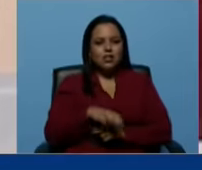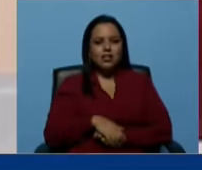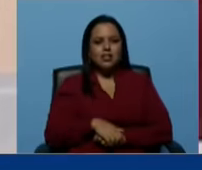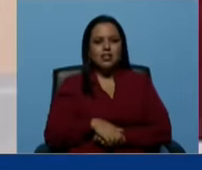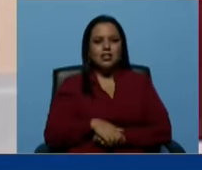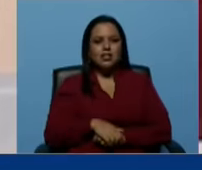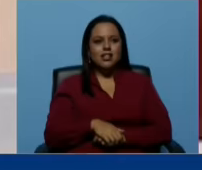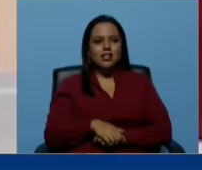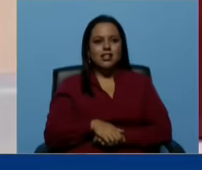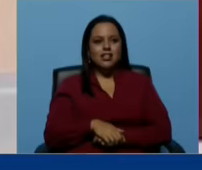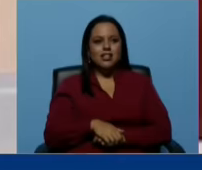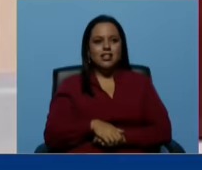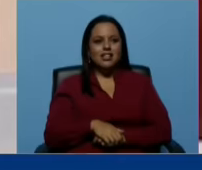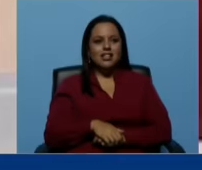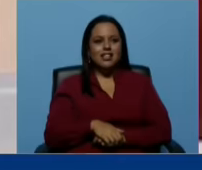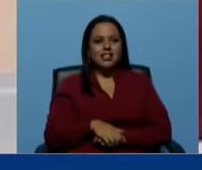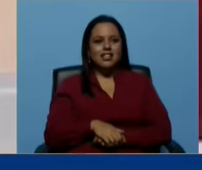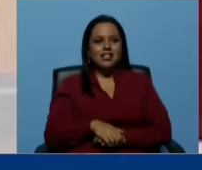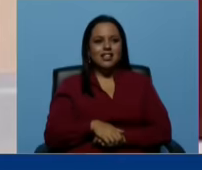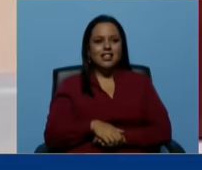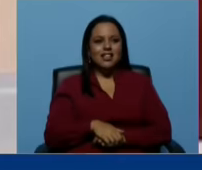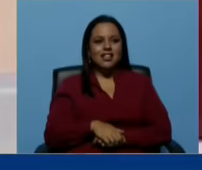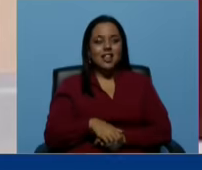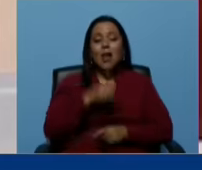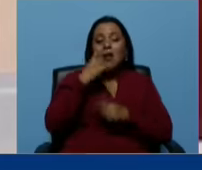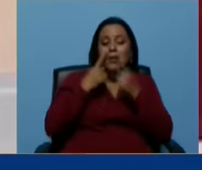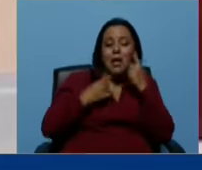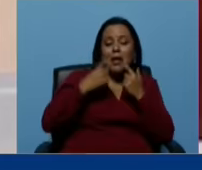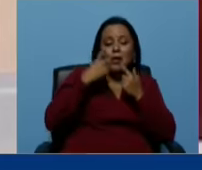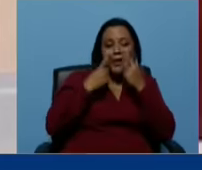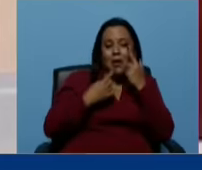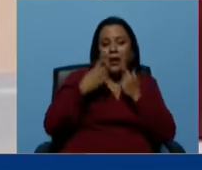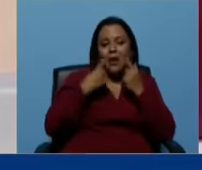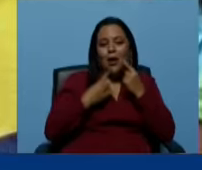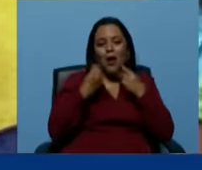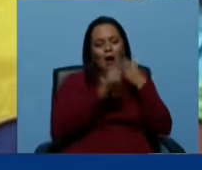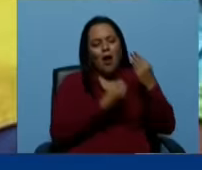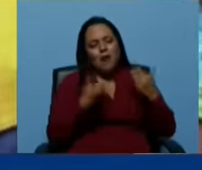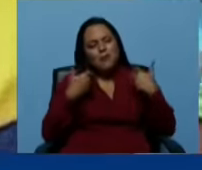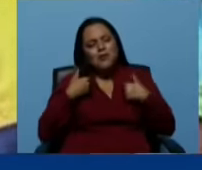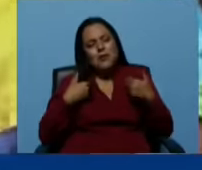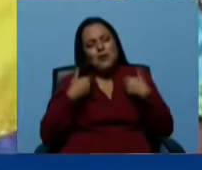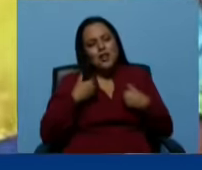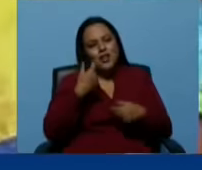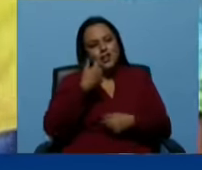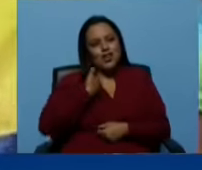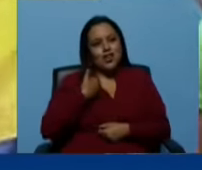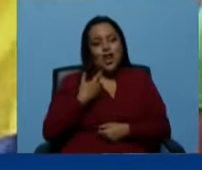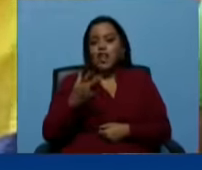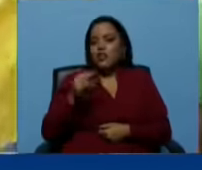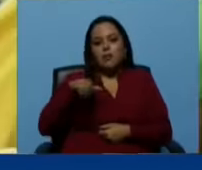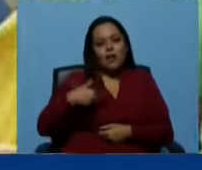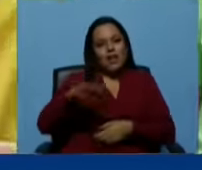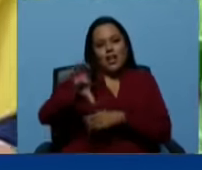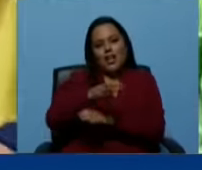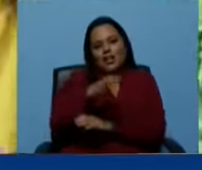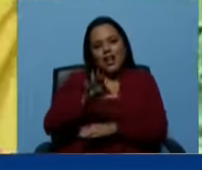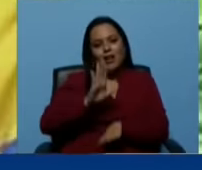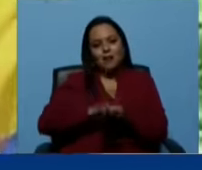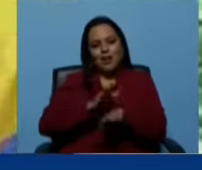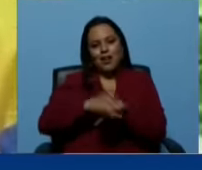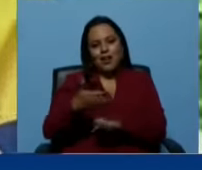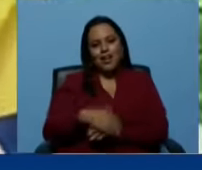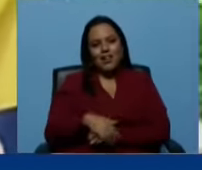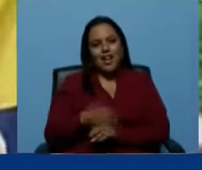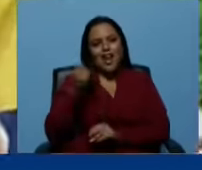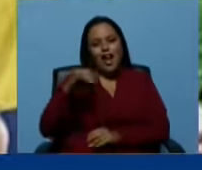Llorará, llorará, llorará, llorará. No, esa no se puede cantar ahorita porque provoca a